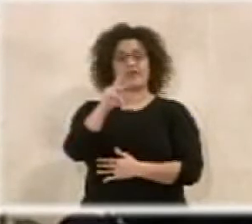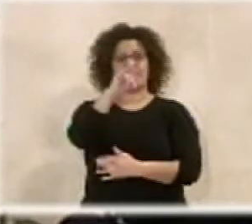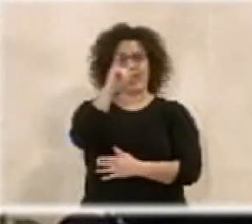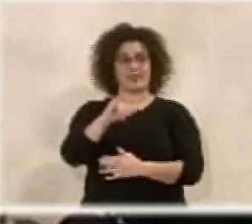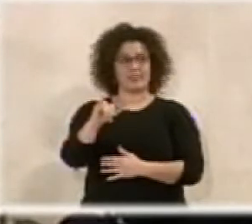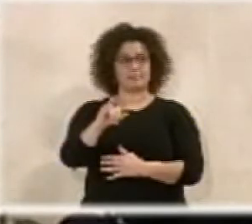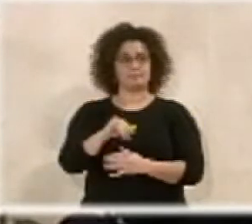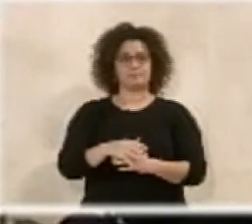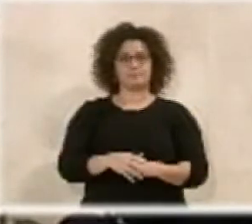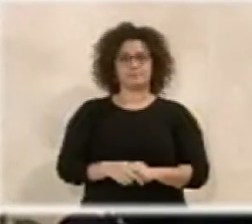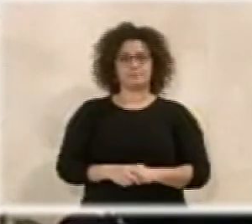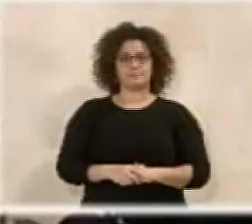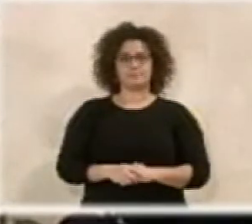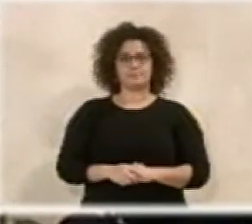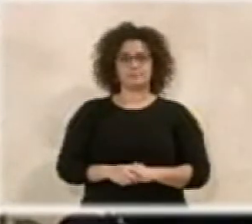Díaz.